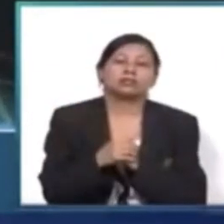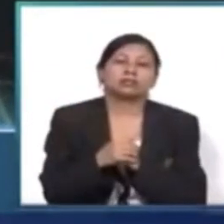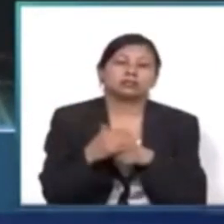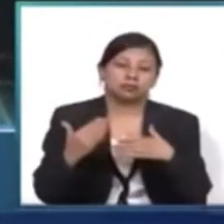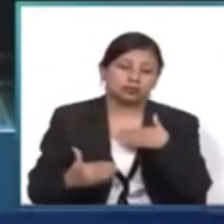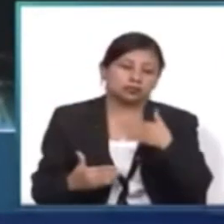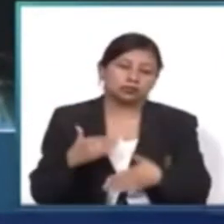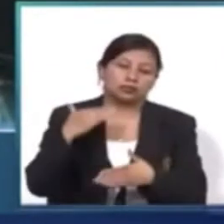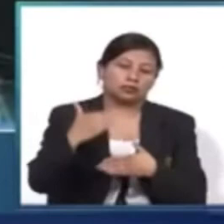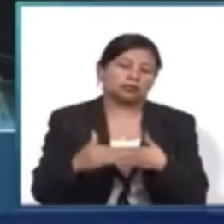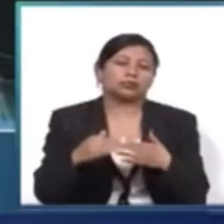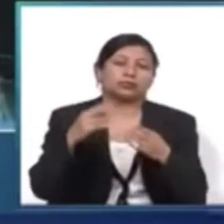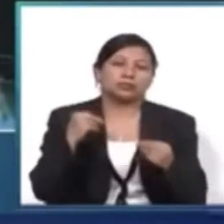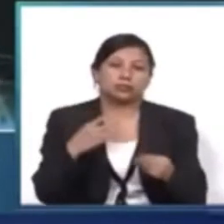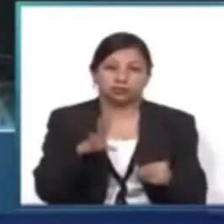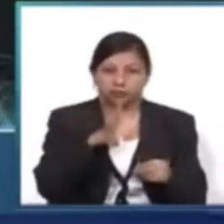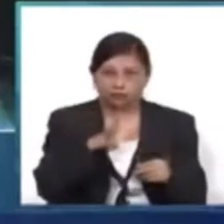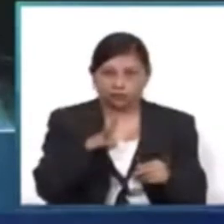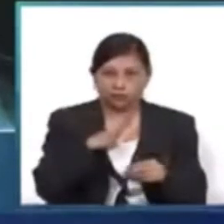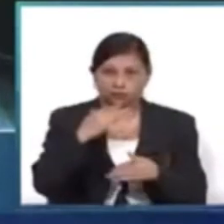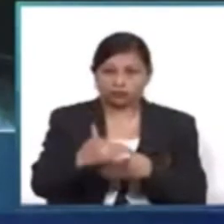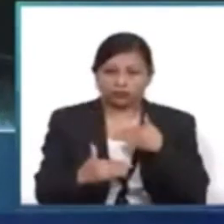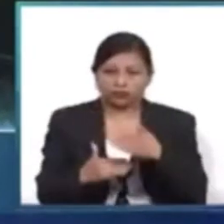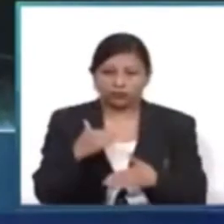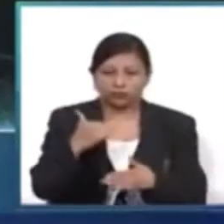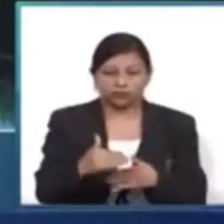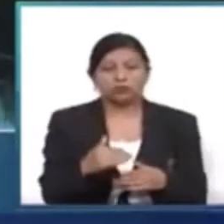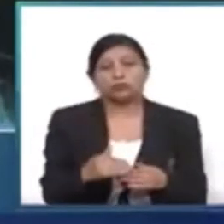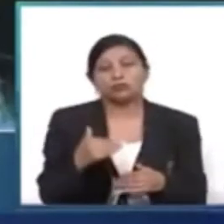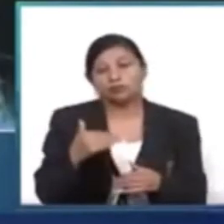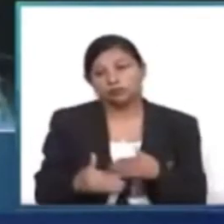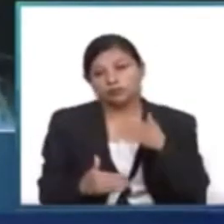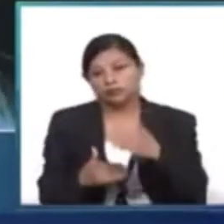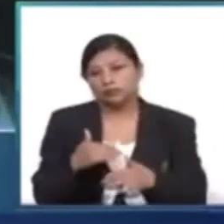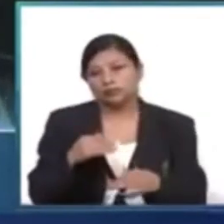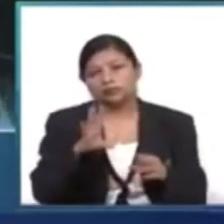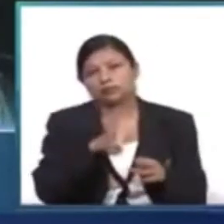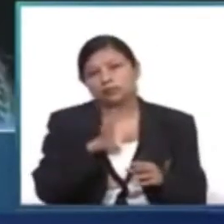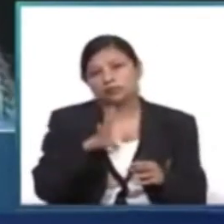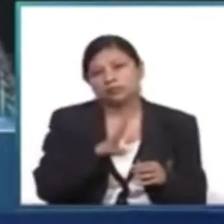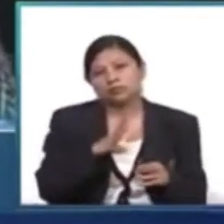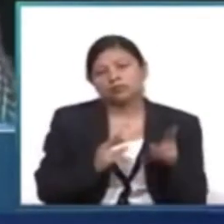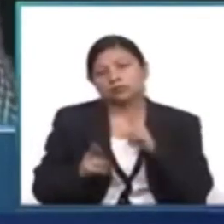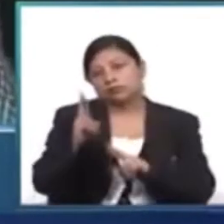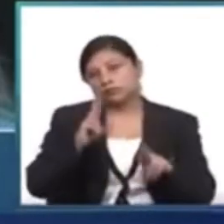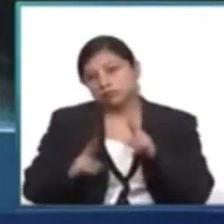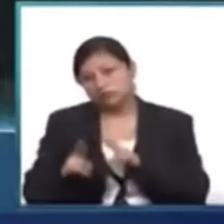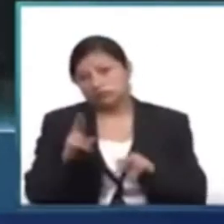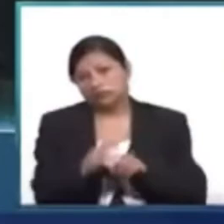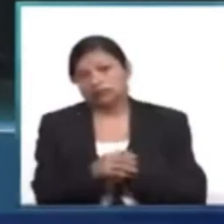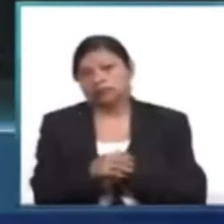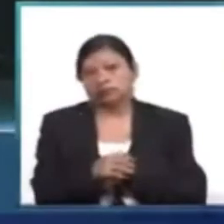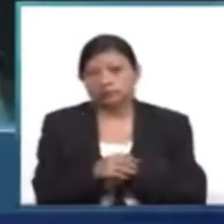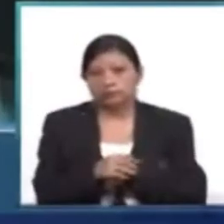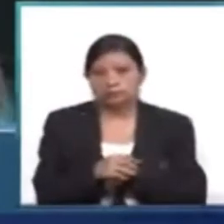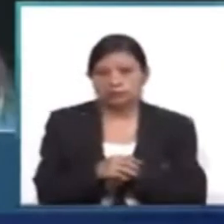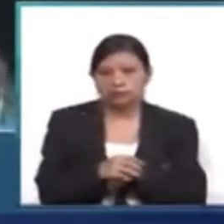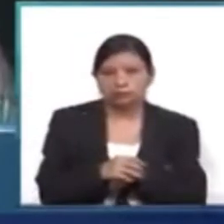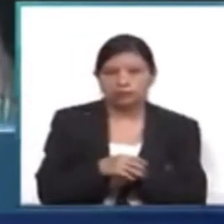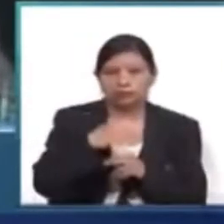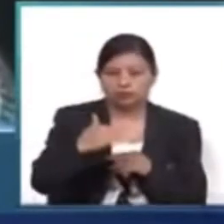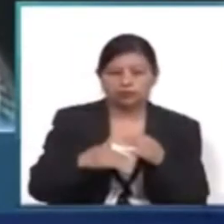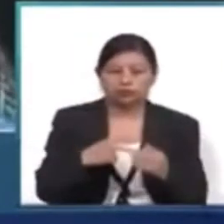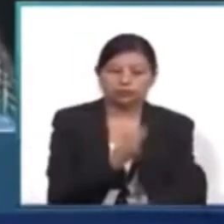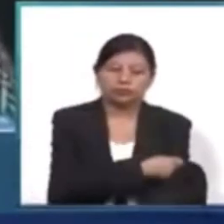progresando, y que ustedes podrían tener periódicamente los avances y lo que tenemos en relación a la producción